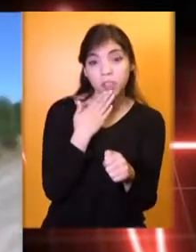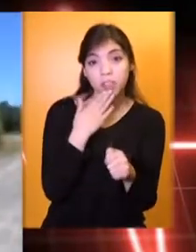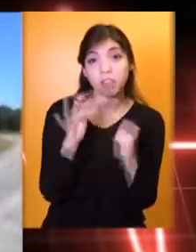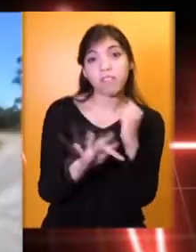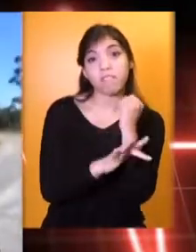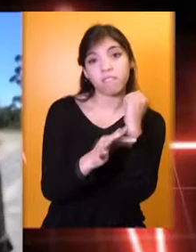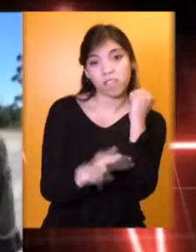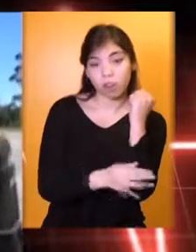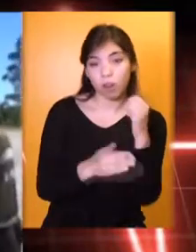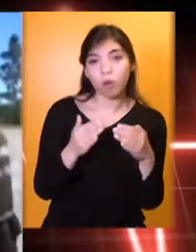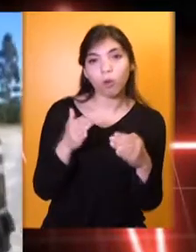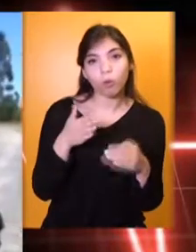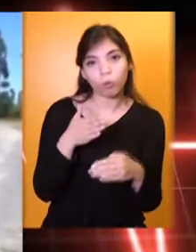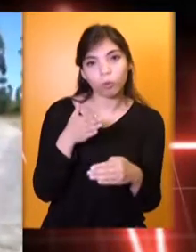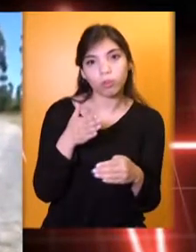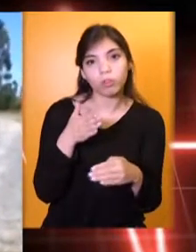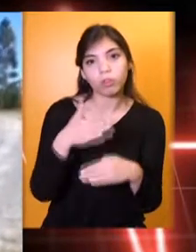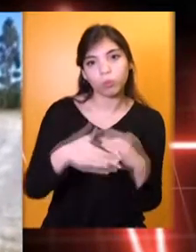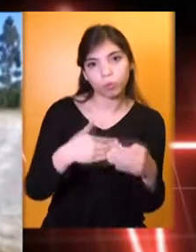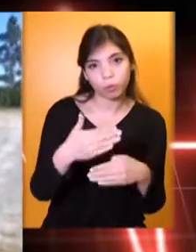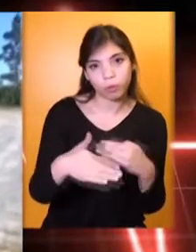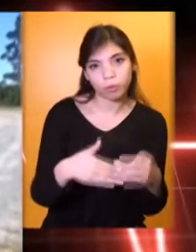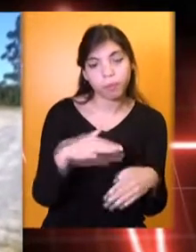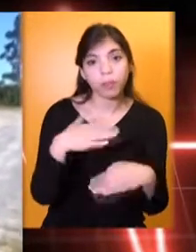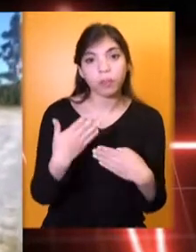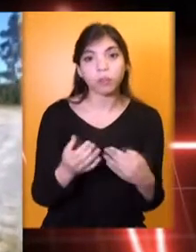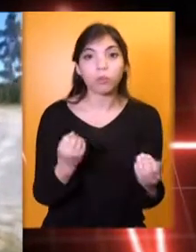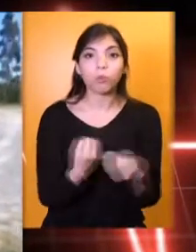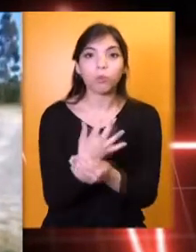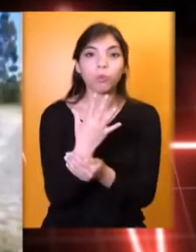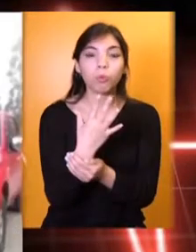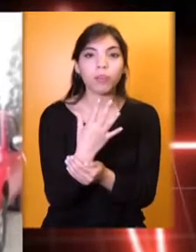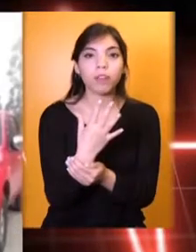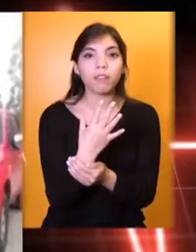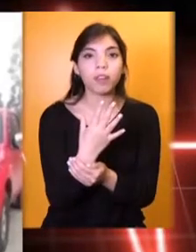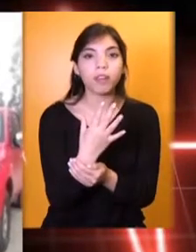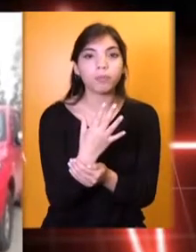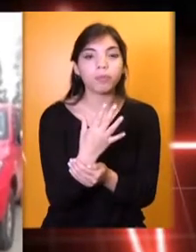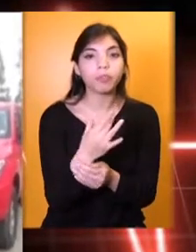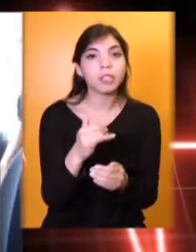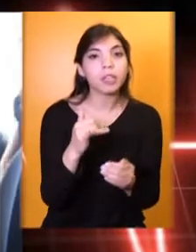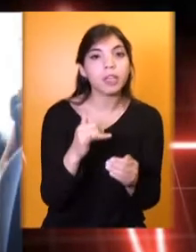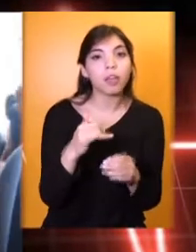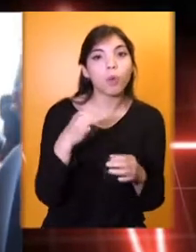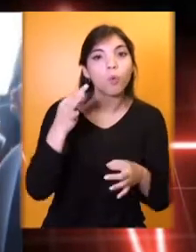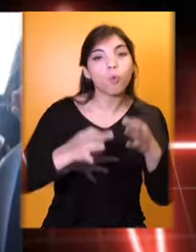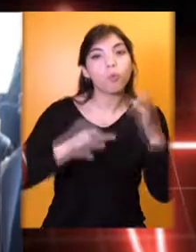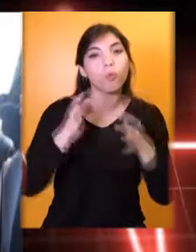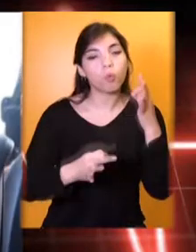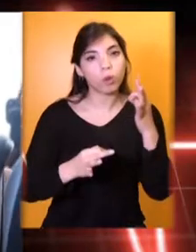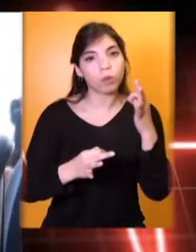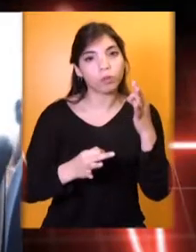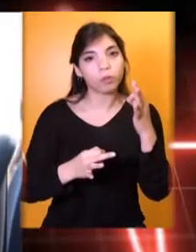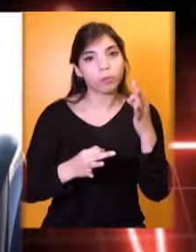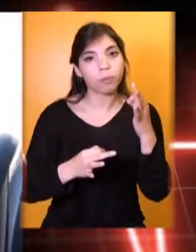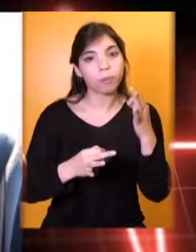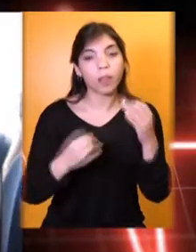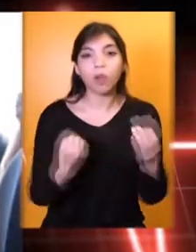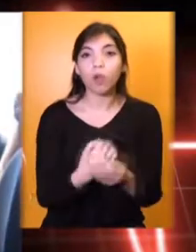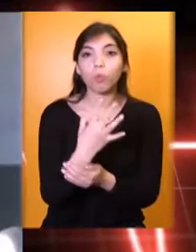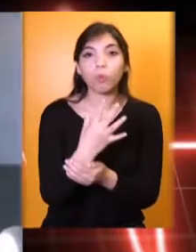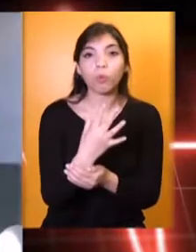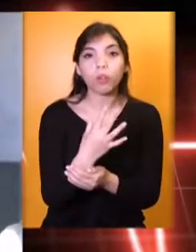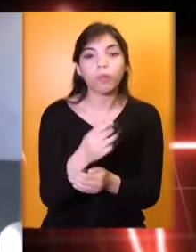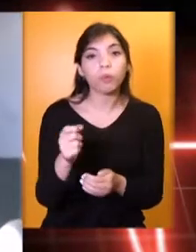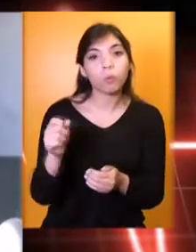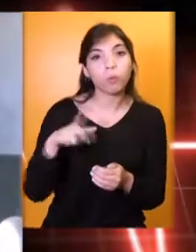Víctor Gutiérrez se agendó una nueva audiencia para este viernes en la que posiblemente se imputen nuevos cargos contra este hombre que está